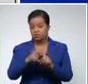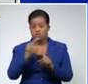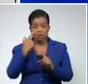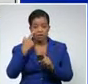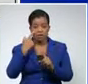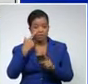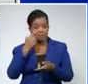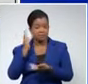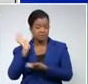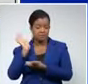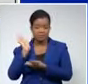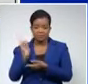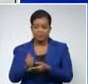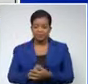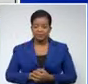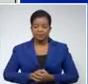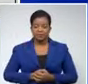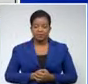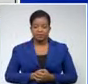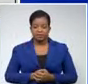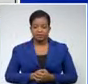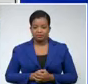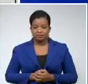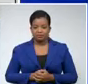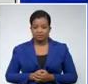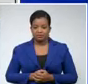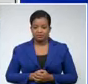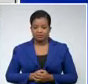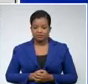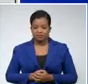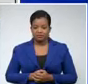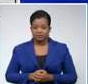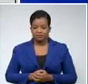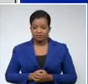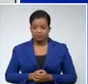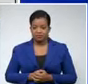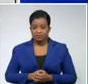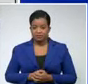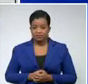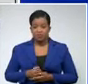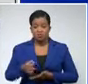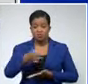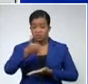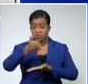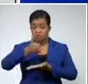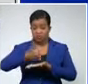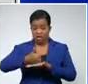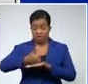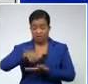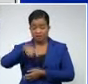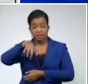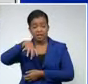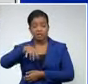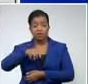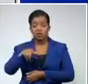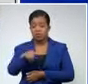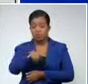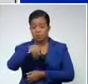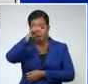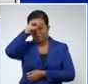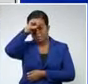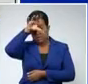y Pinar del Río municipio y las minas de Matahambre con las tasas más